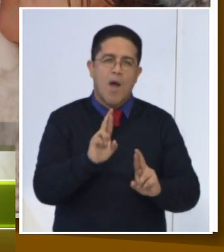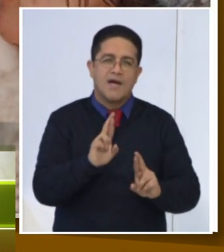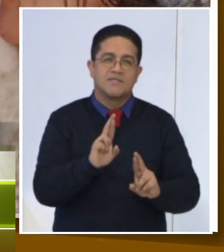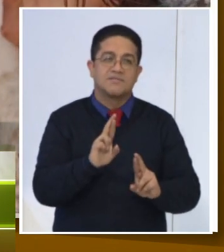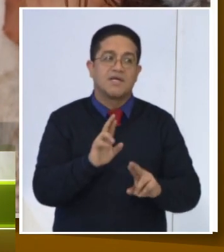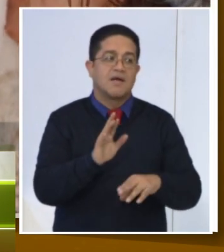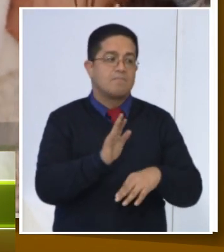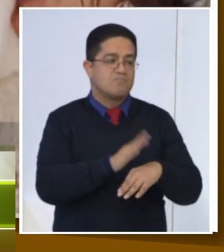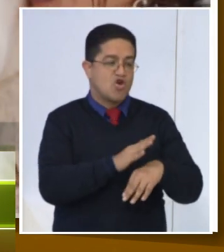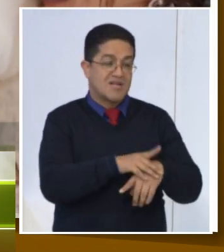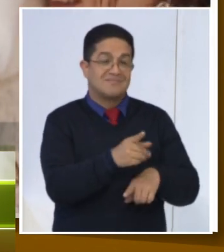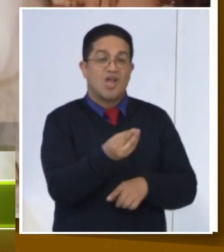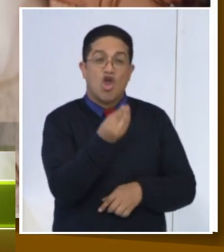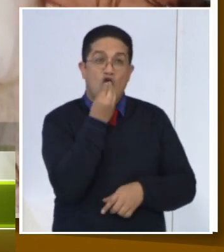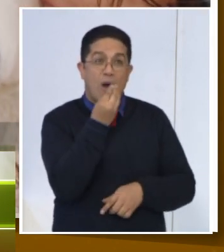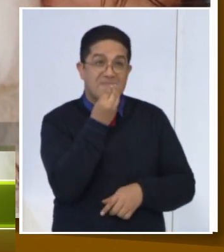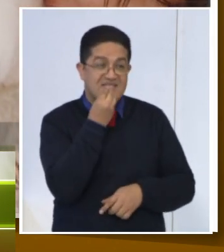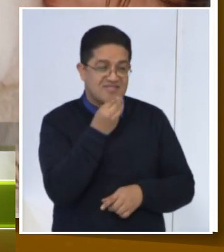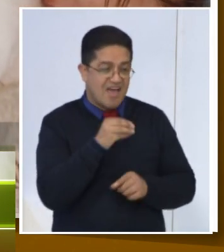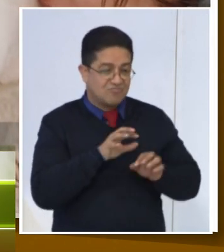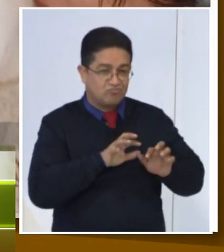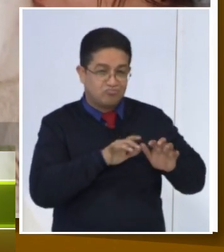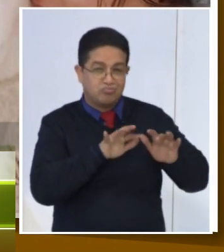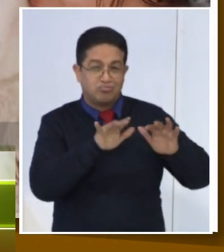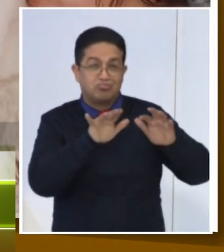pólenes alimentarios y estos pólenes,